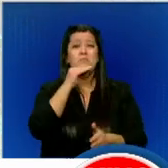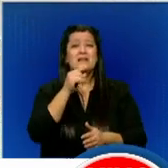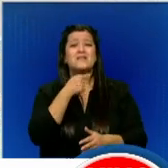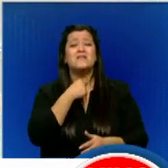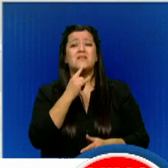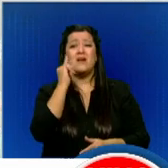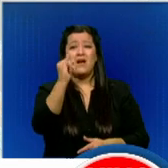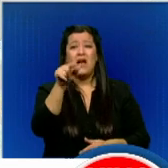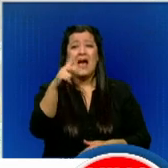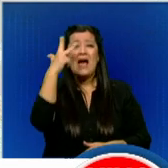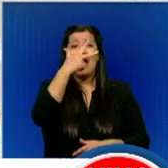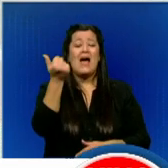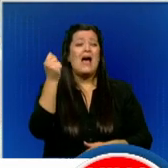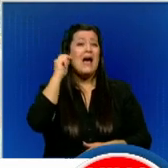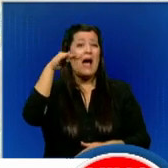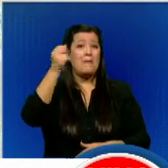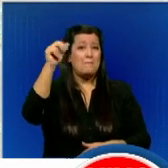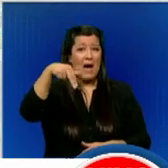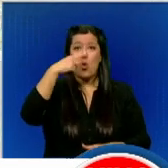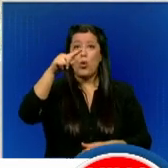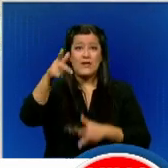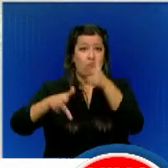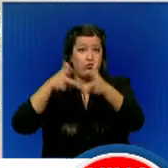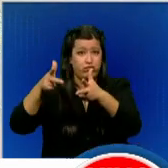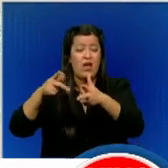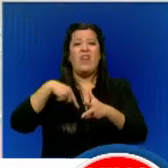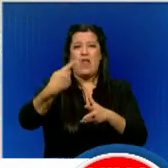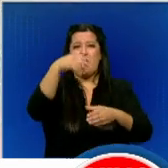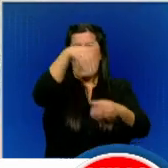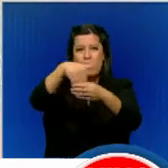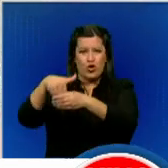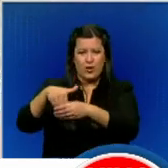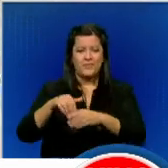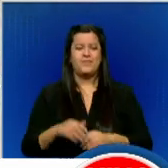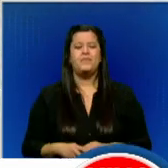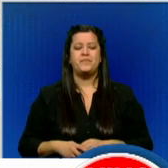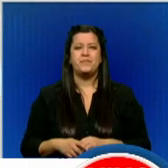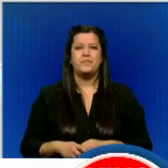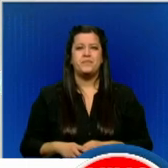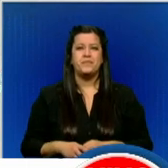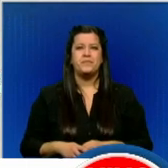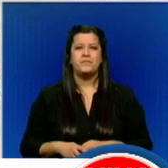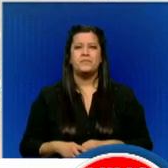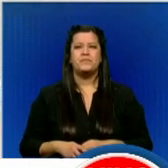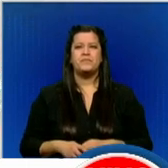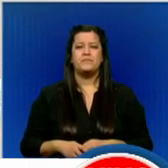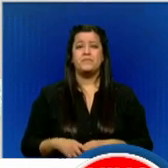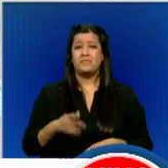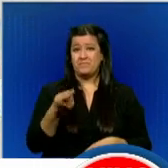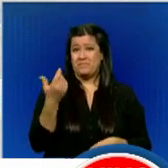hackman es el último orador y que después se vota siga a diputado decía hasta la reciente de